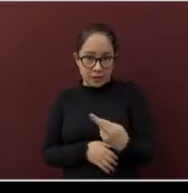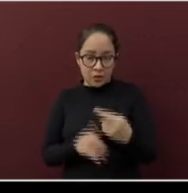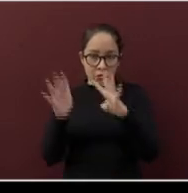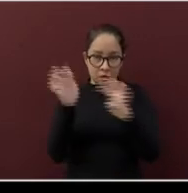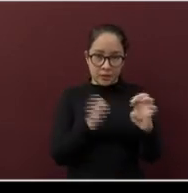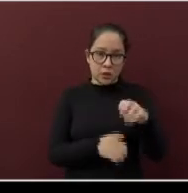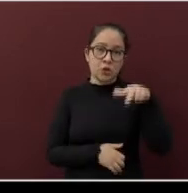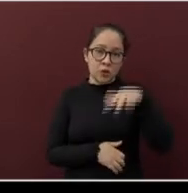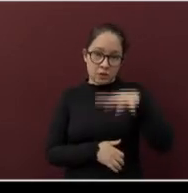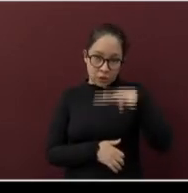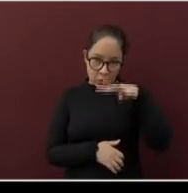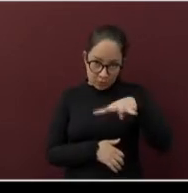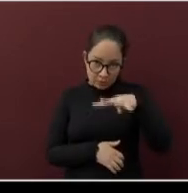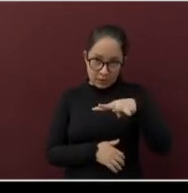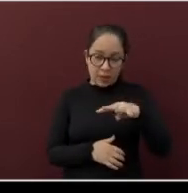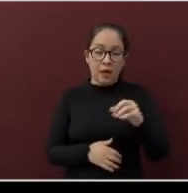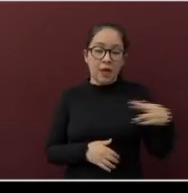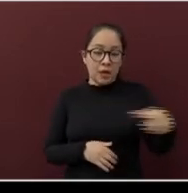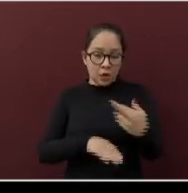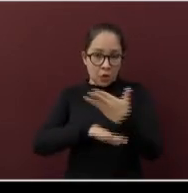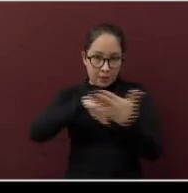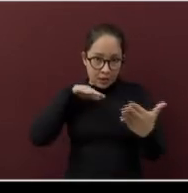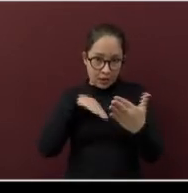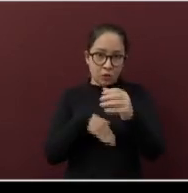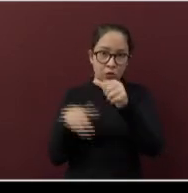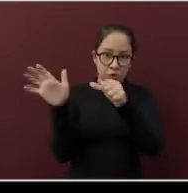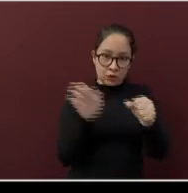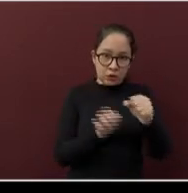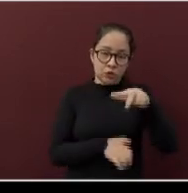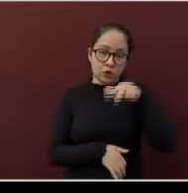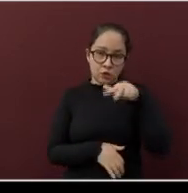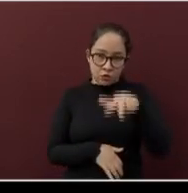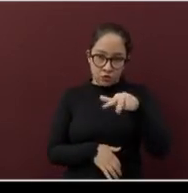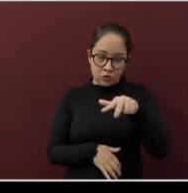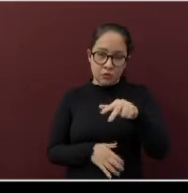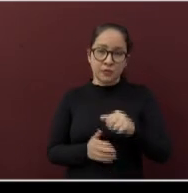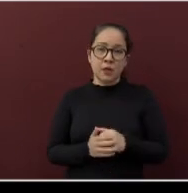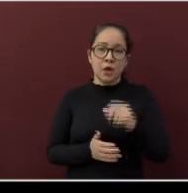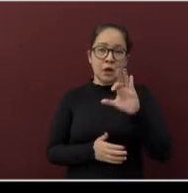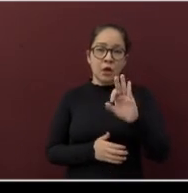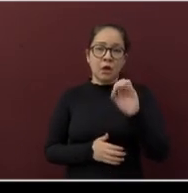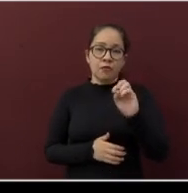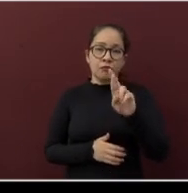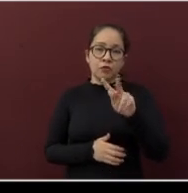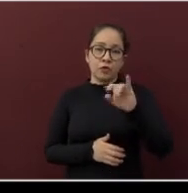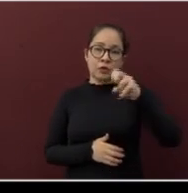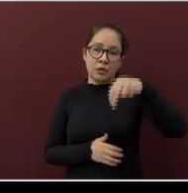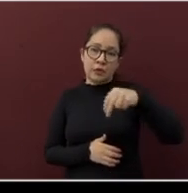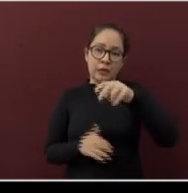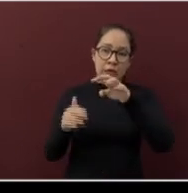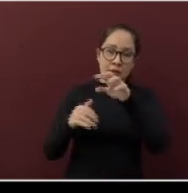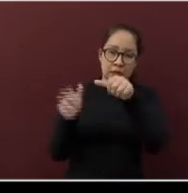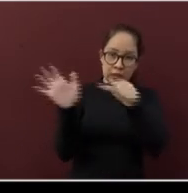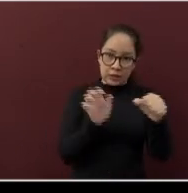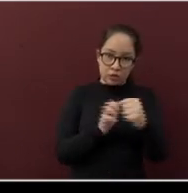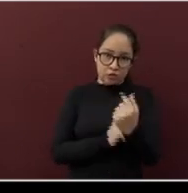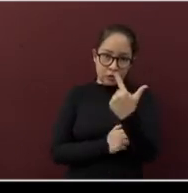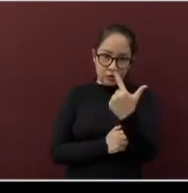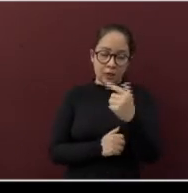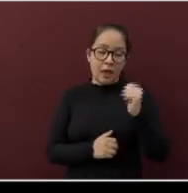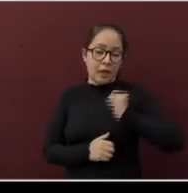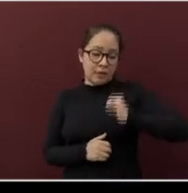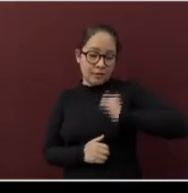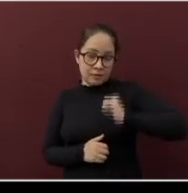919 ríoblanco 618 cortina como las 607 la